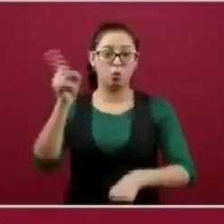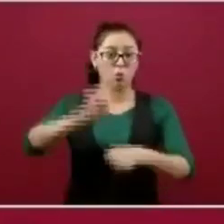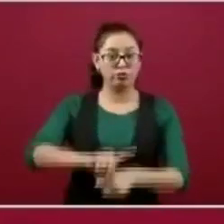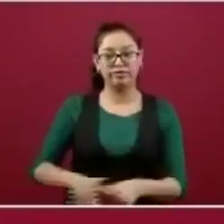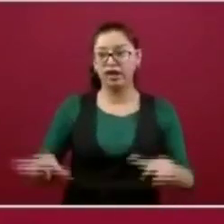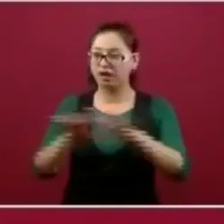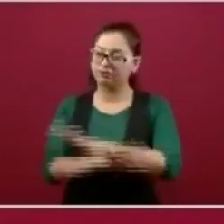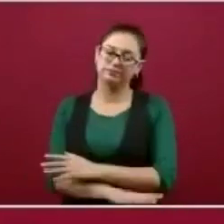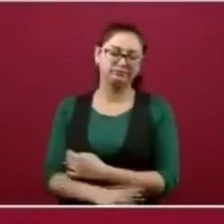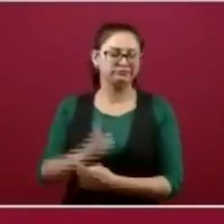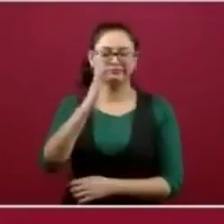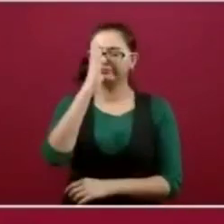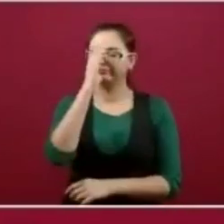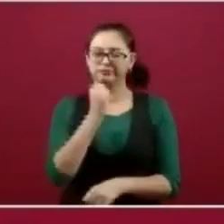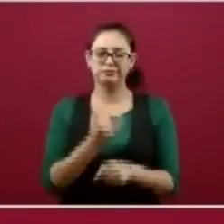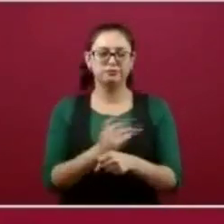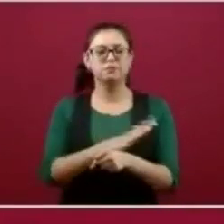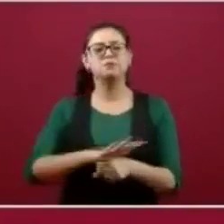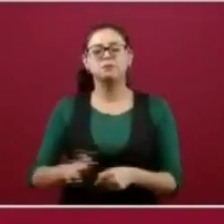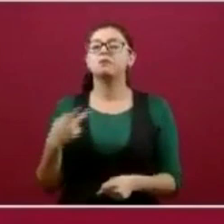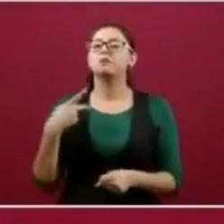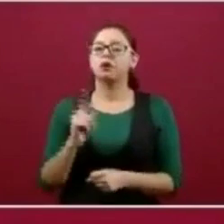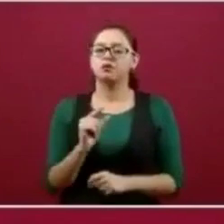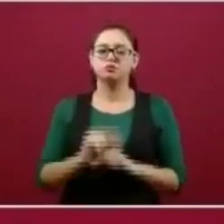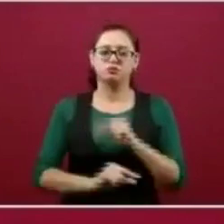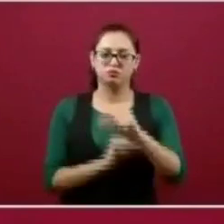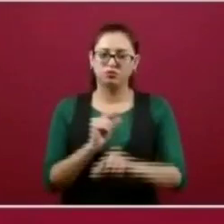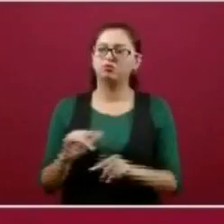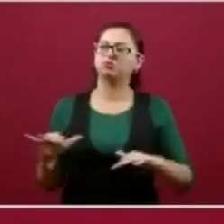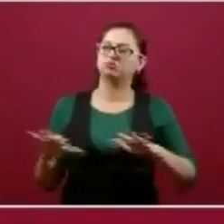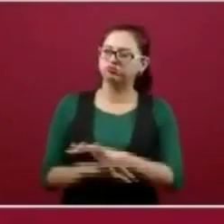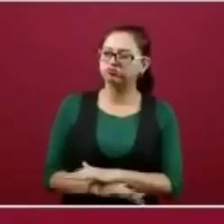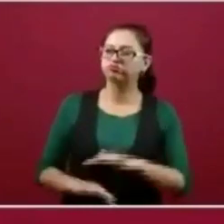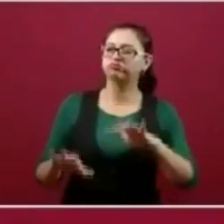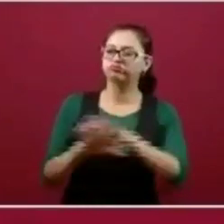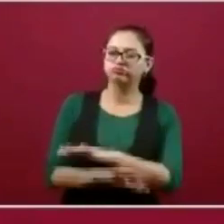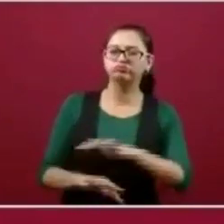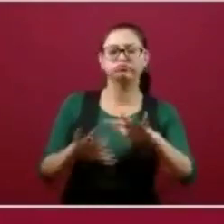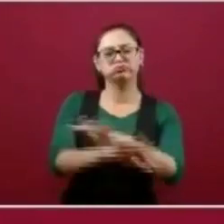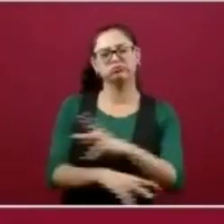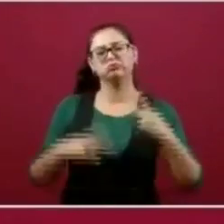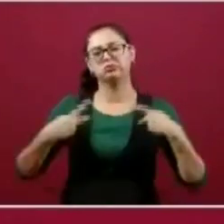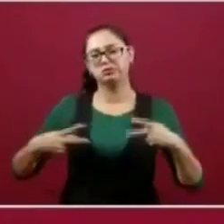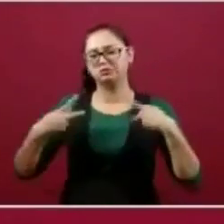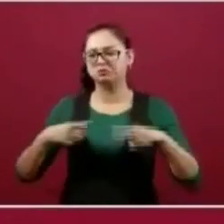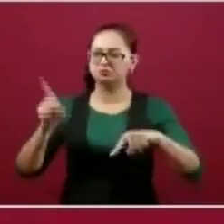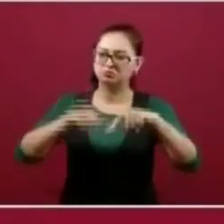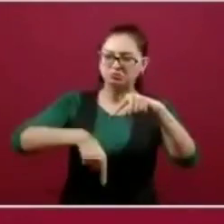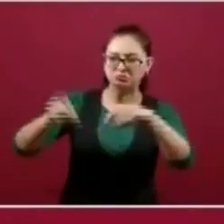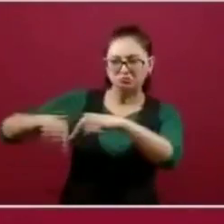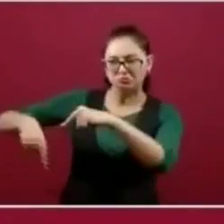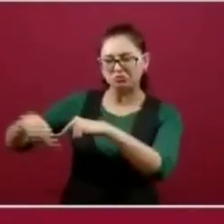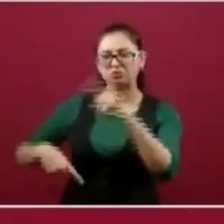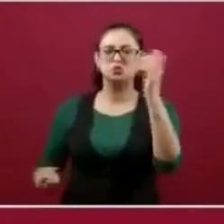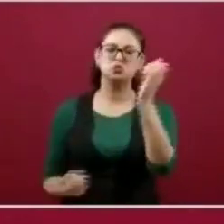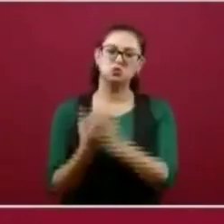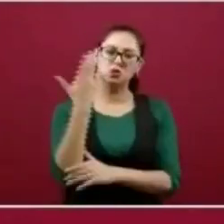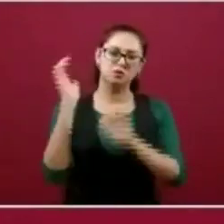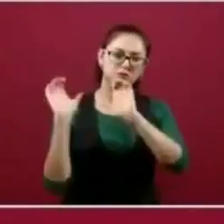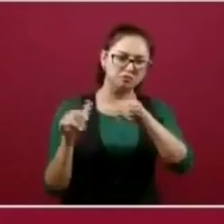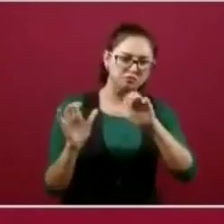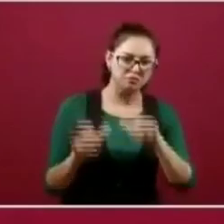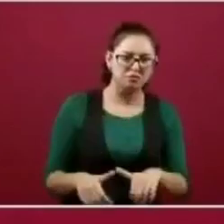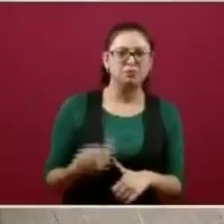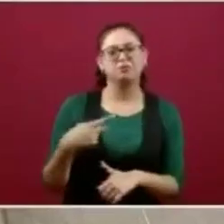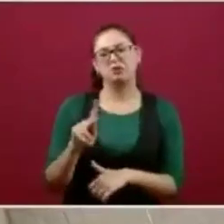ya varias renovaciones de personal constantemente que estamos llevando a cabo. Pero efectivamente era una de